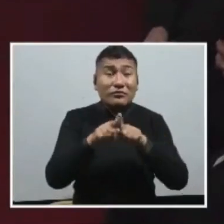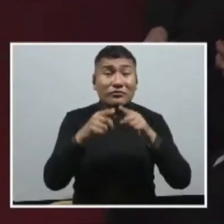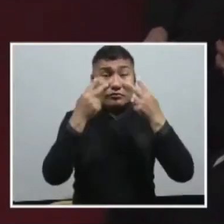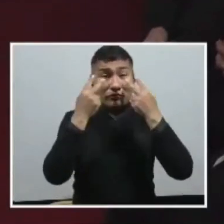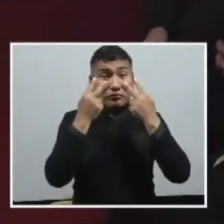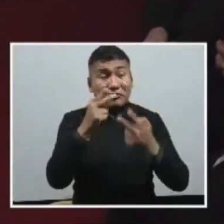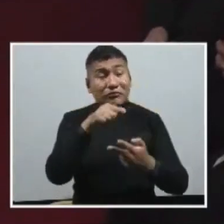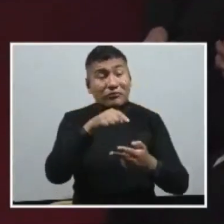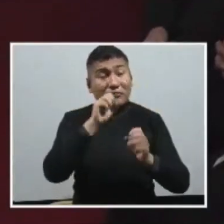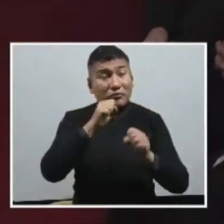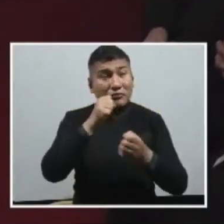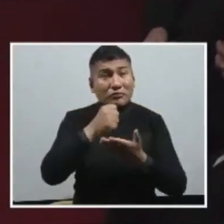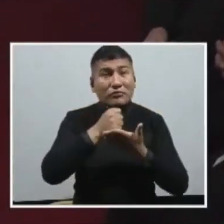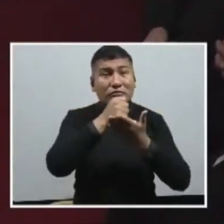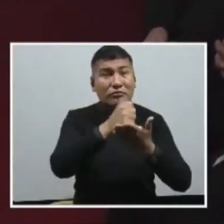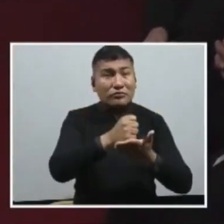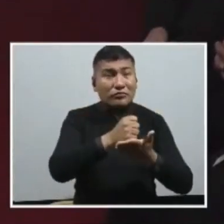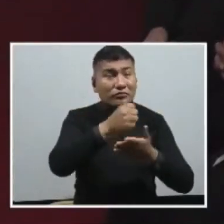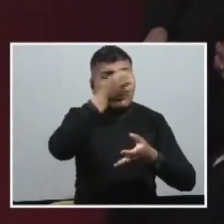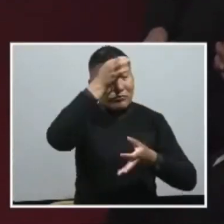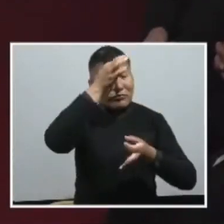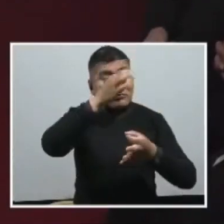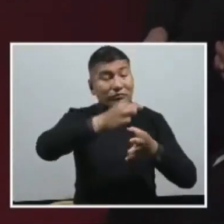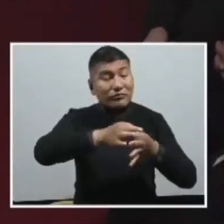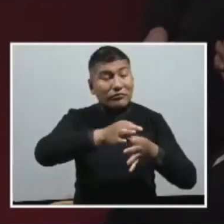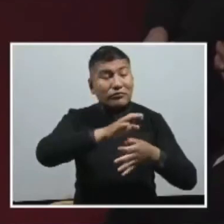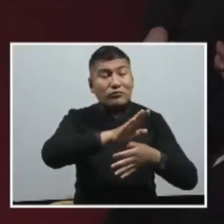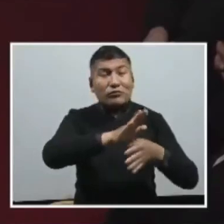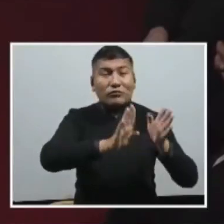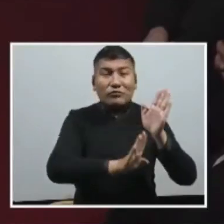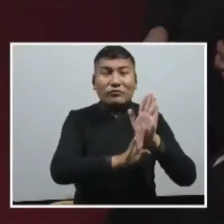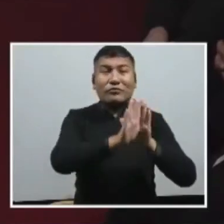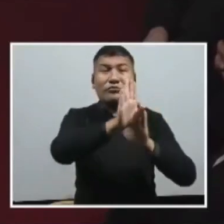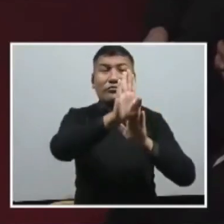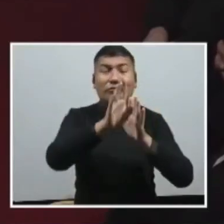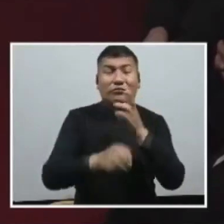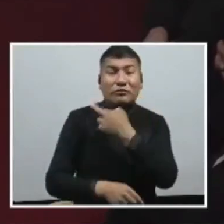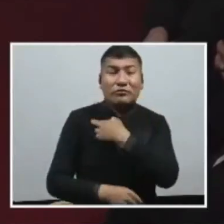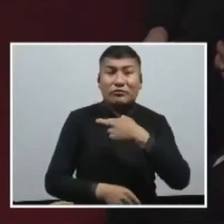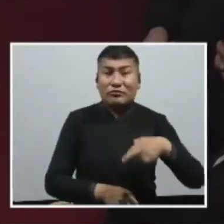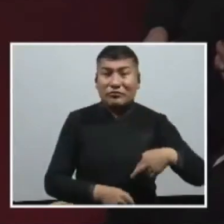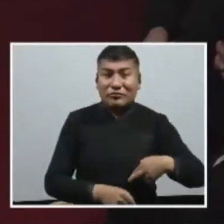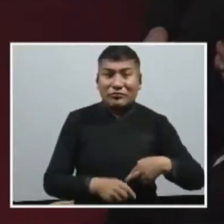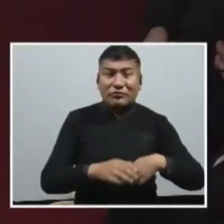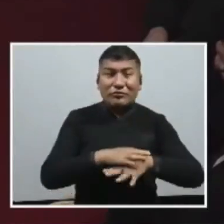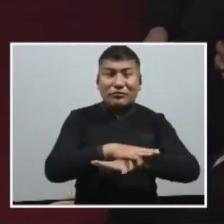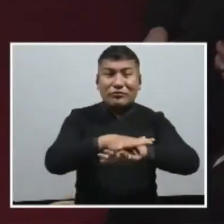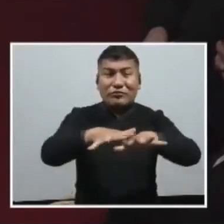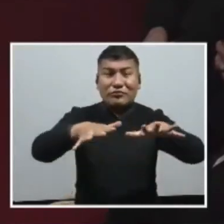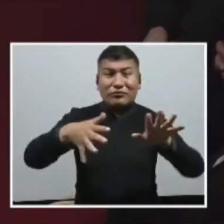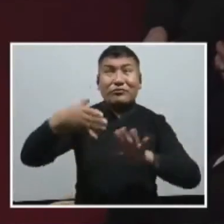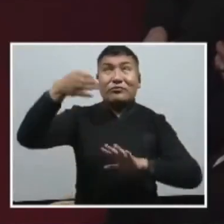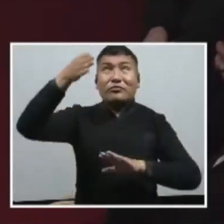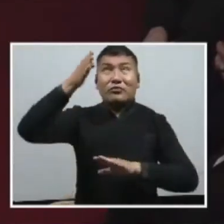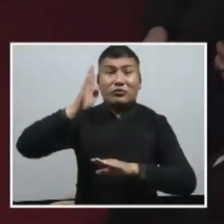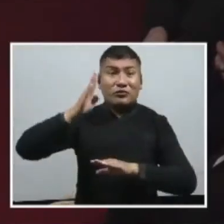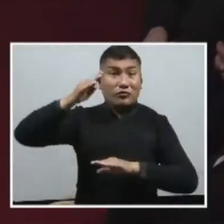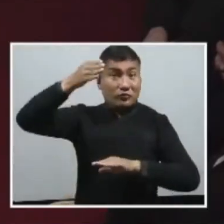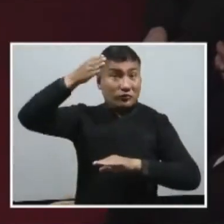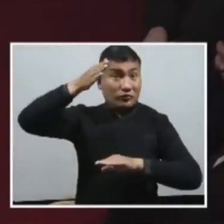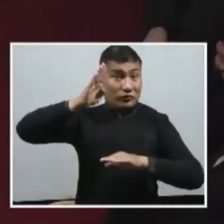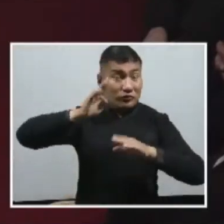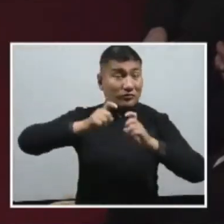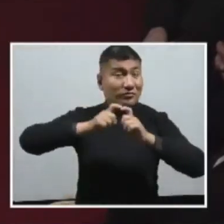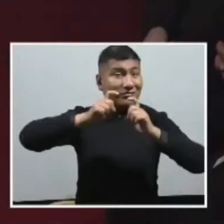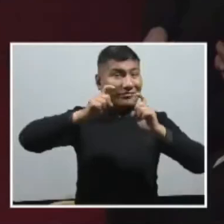puede colaborar con su fe en el crecimiento del reino de Dios. Y es que Dios hace su gran